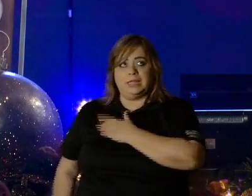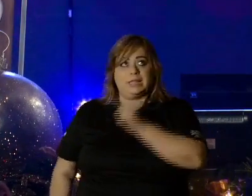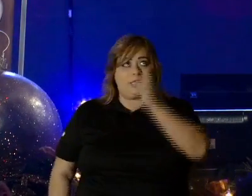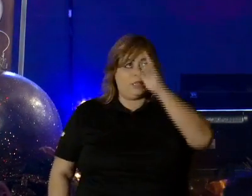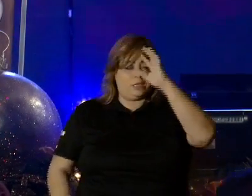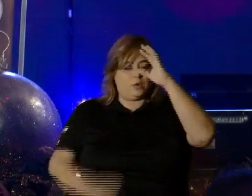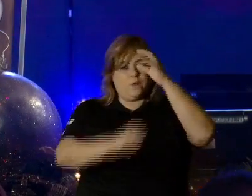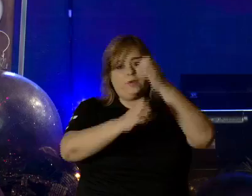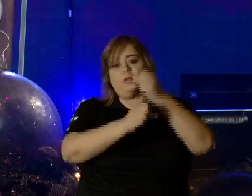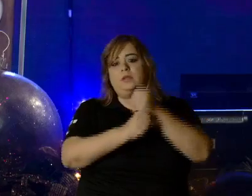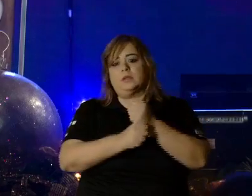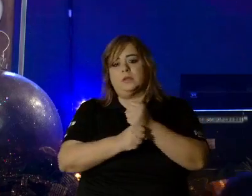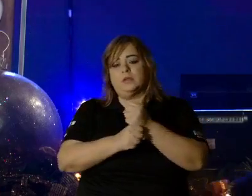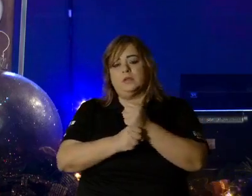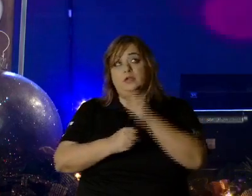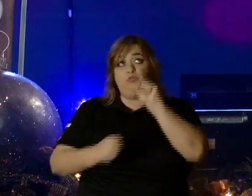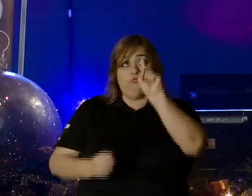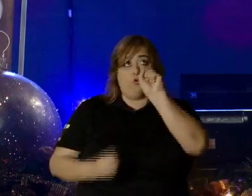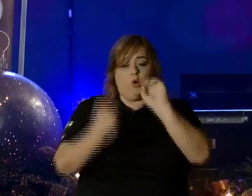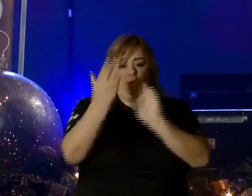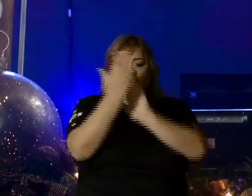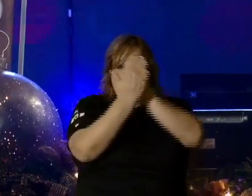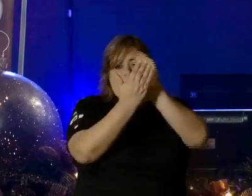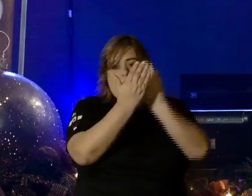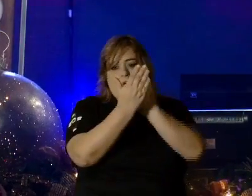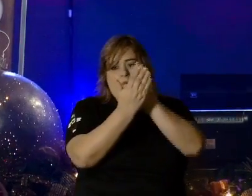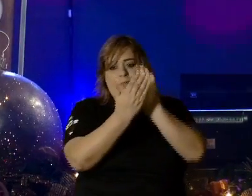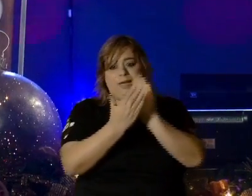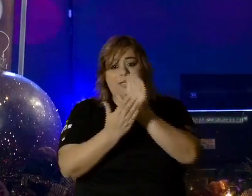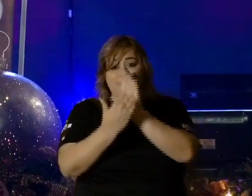descansado en tu presencia.